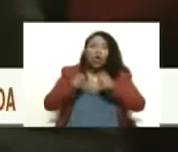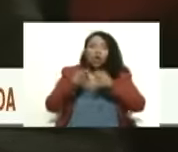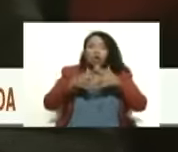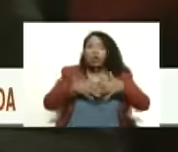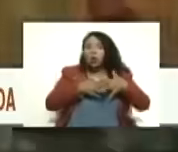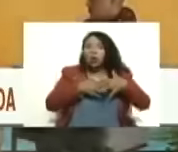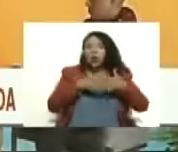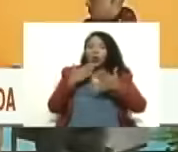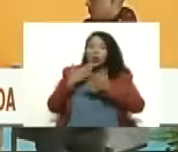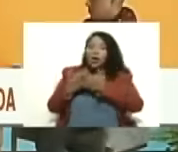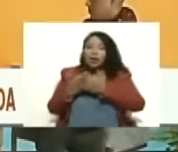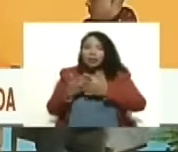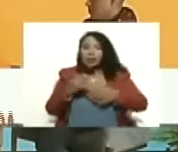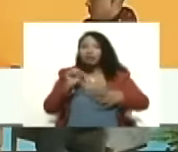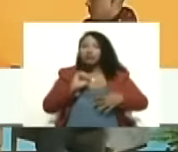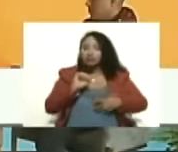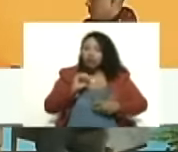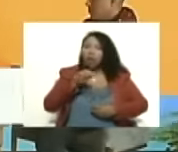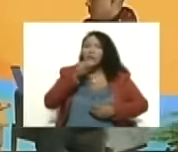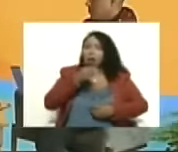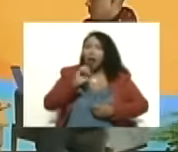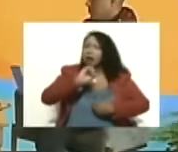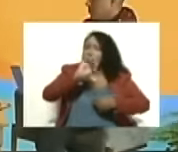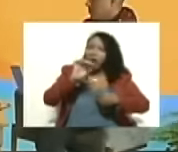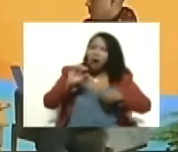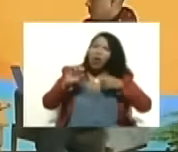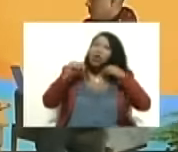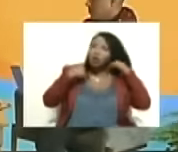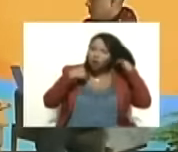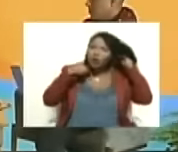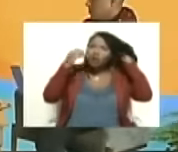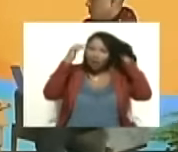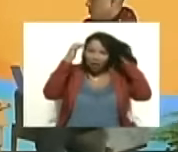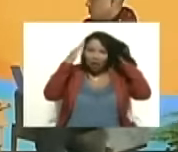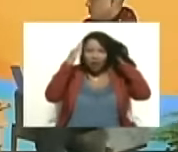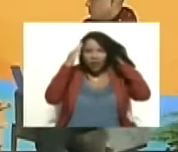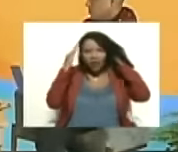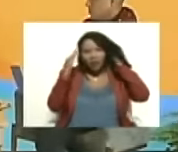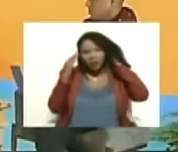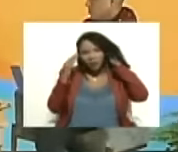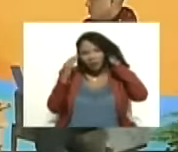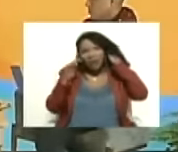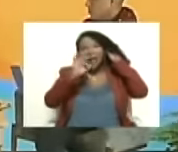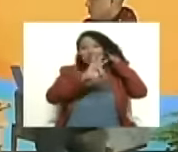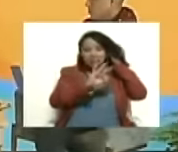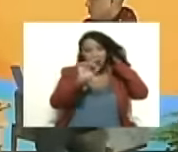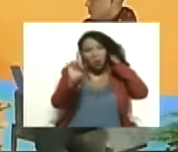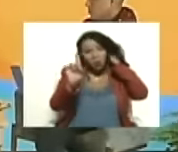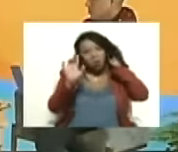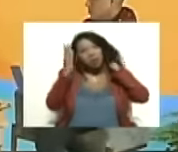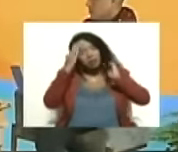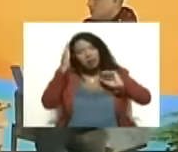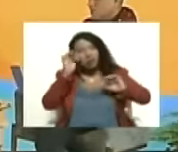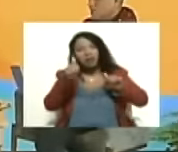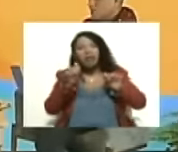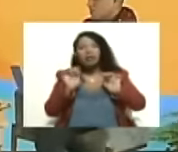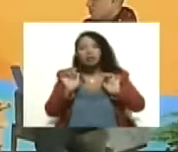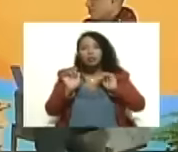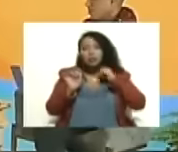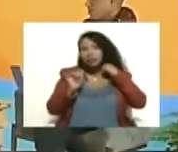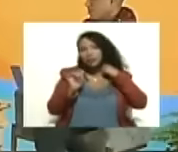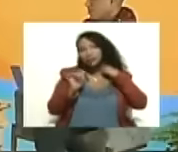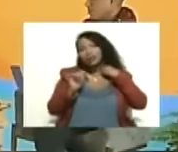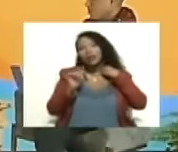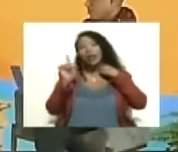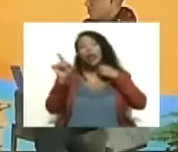gracias Cómo no sabía que de Bueno pero al menos de tres una está bien dice a y